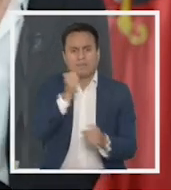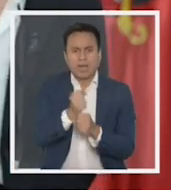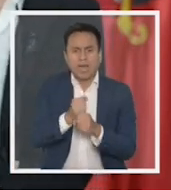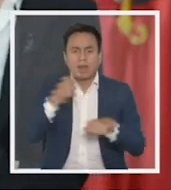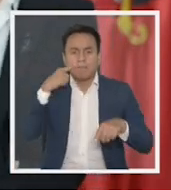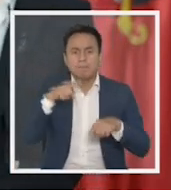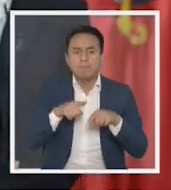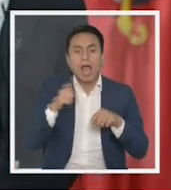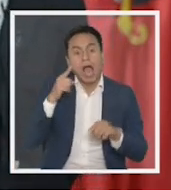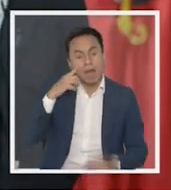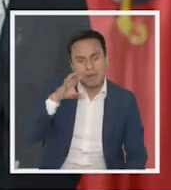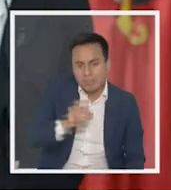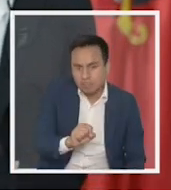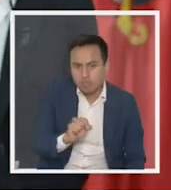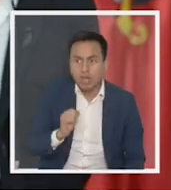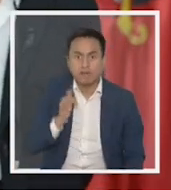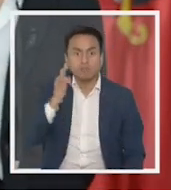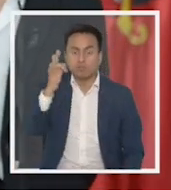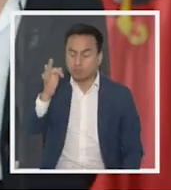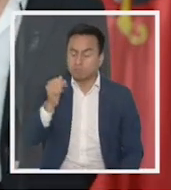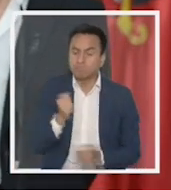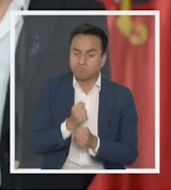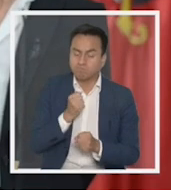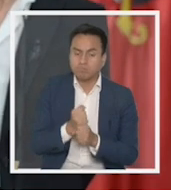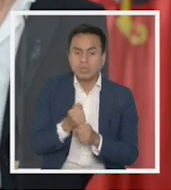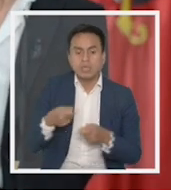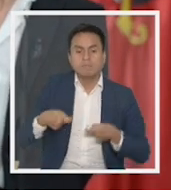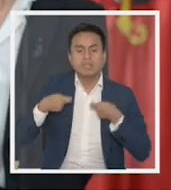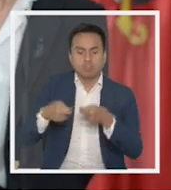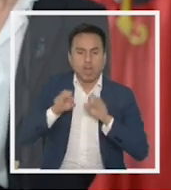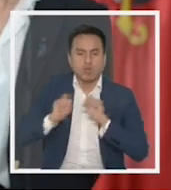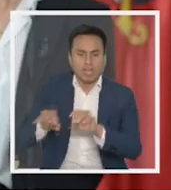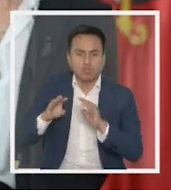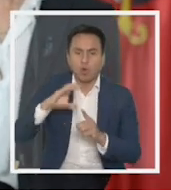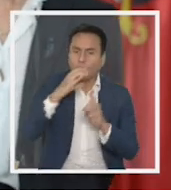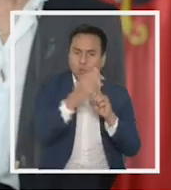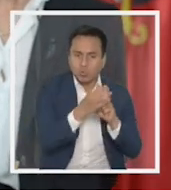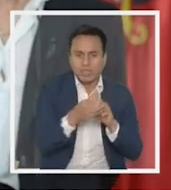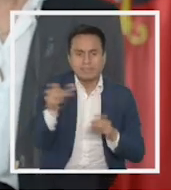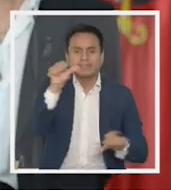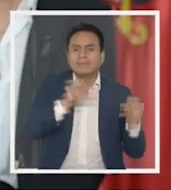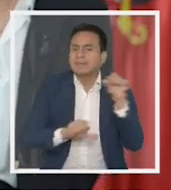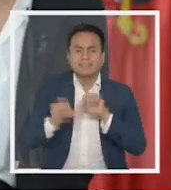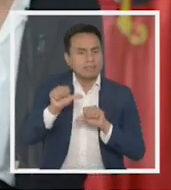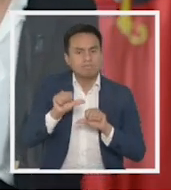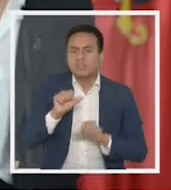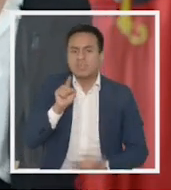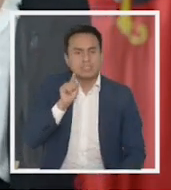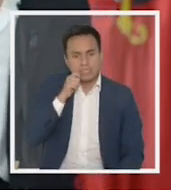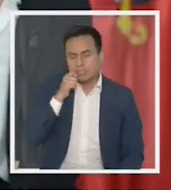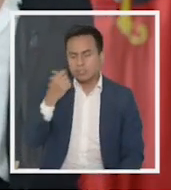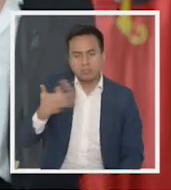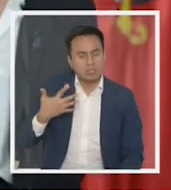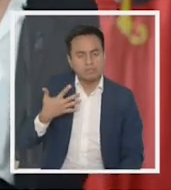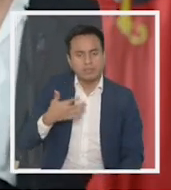en educación, en cultura, en ciencia sigue siendo tremendamente relevante. No podemos